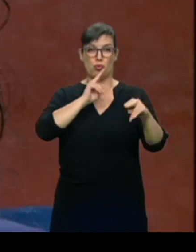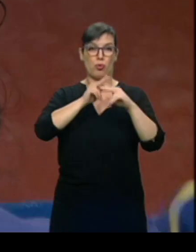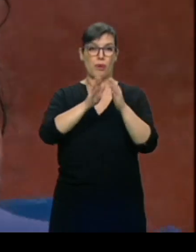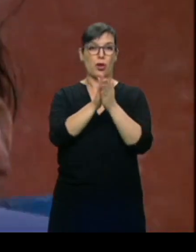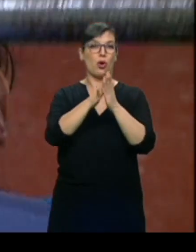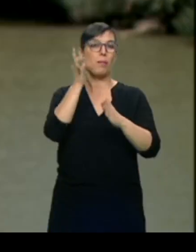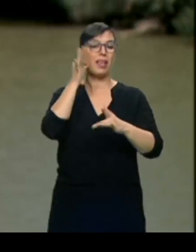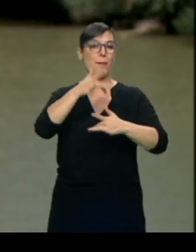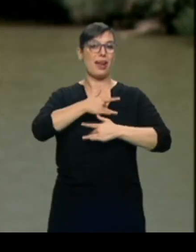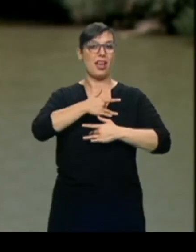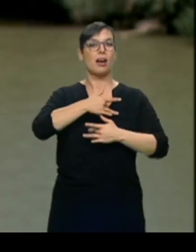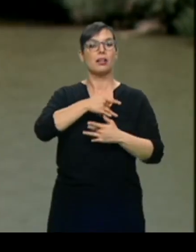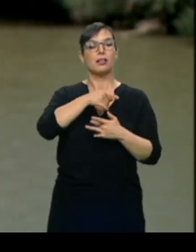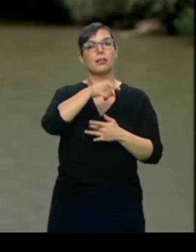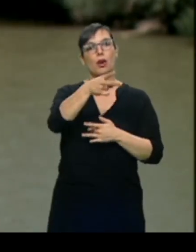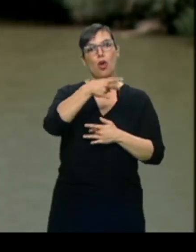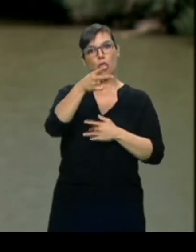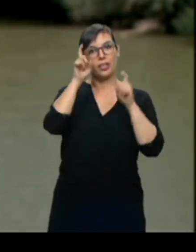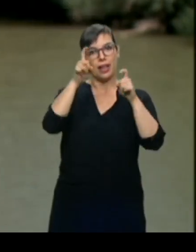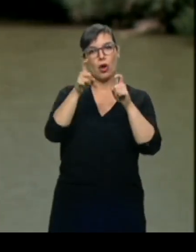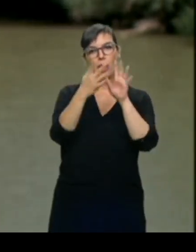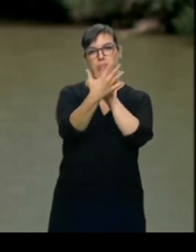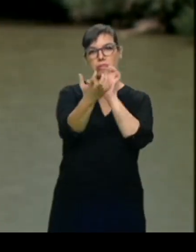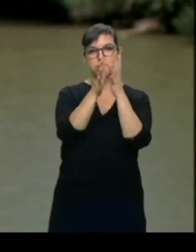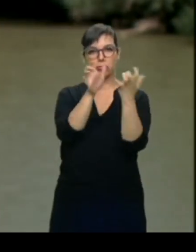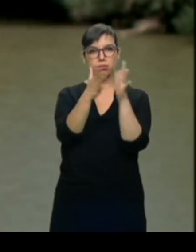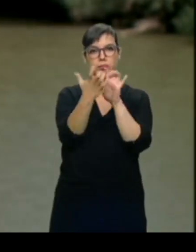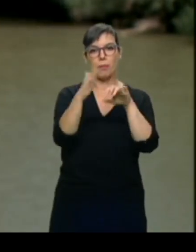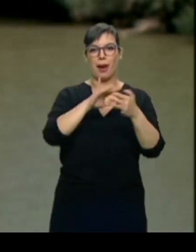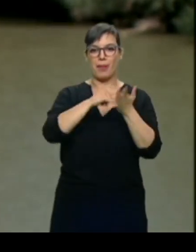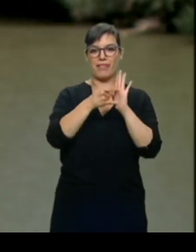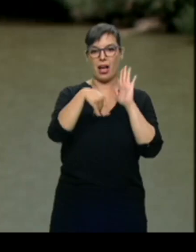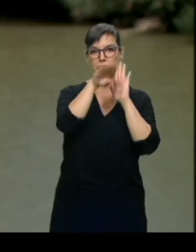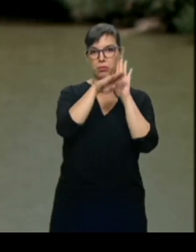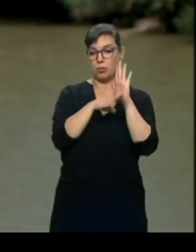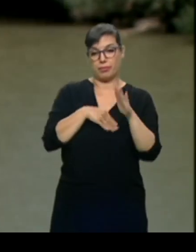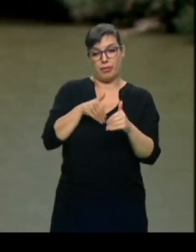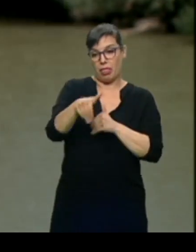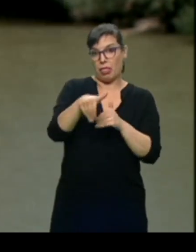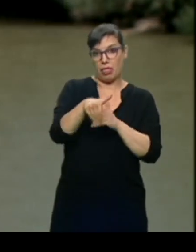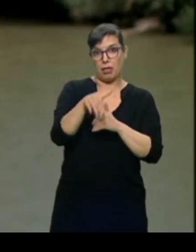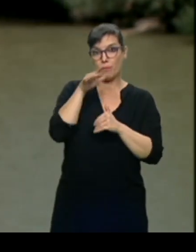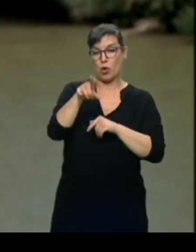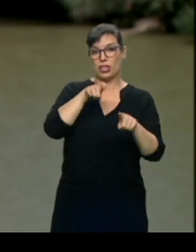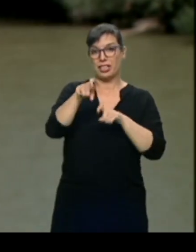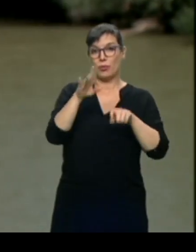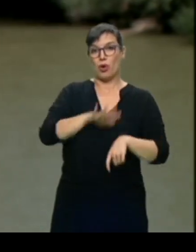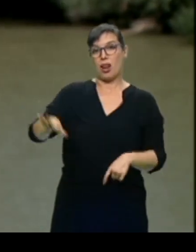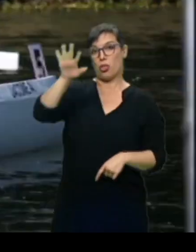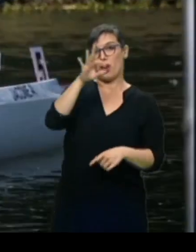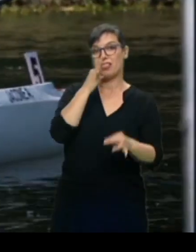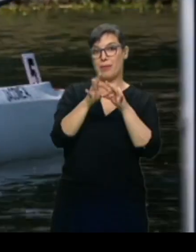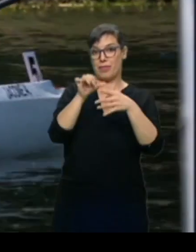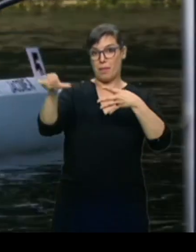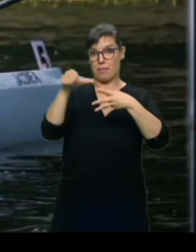han compenetrado para poder hacer la planificación muy corta, porque tenemos el selectivo nacional a principios de